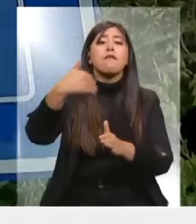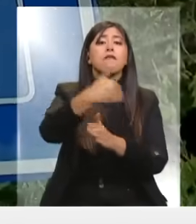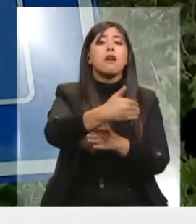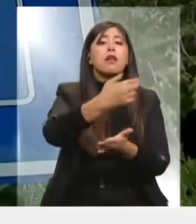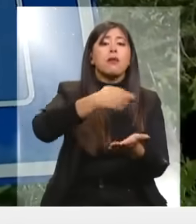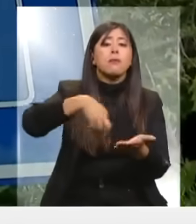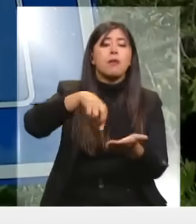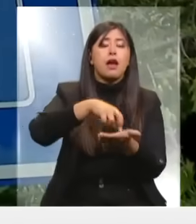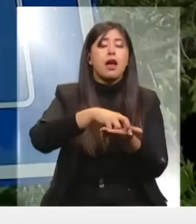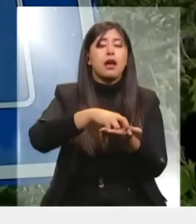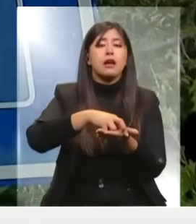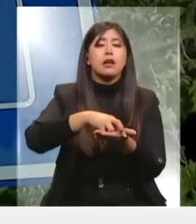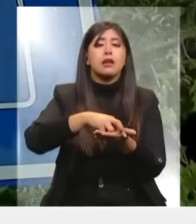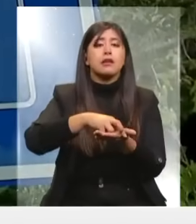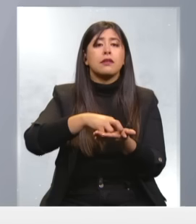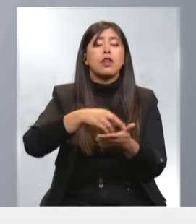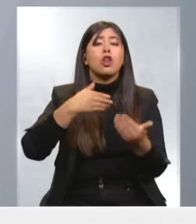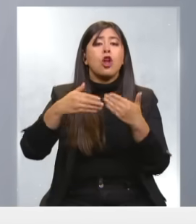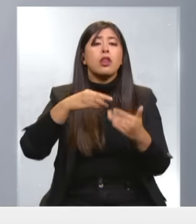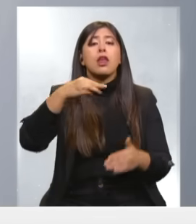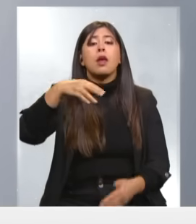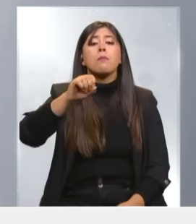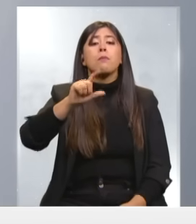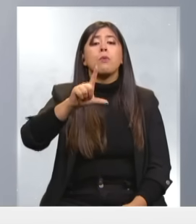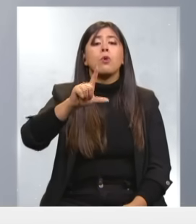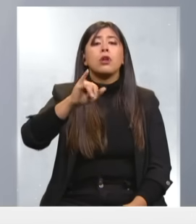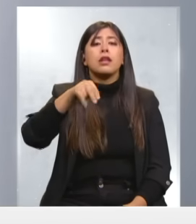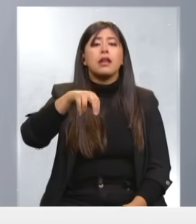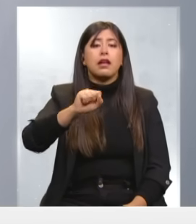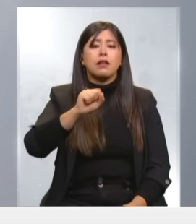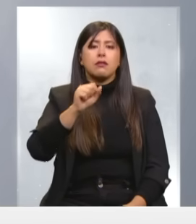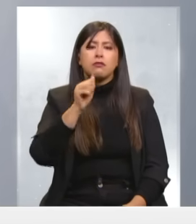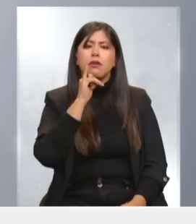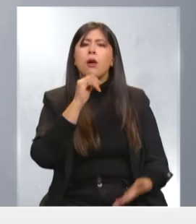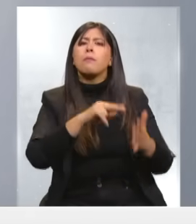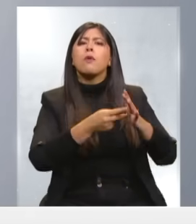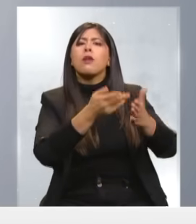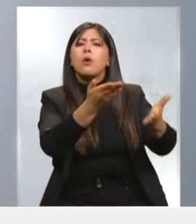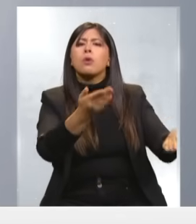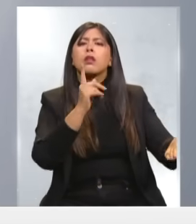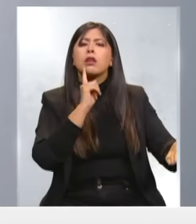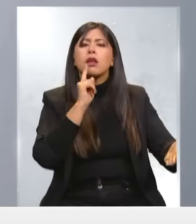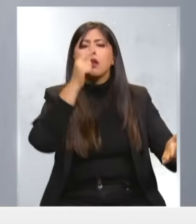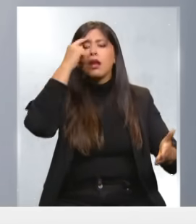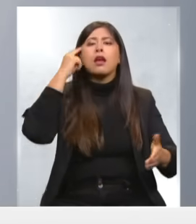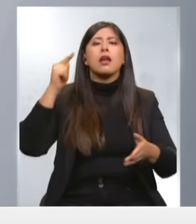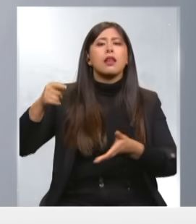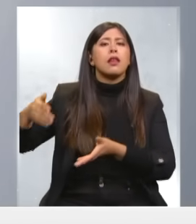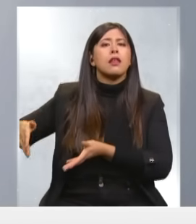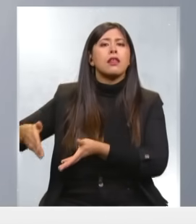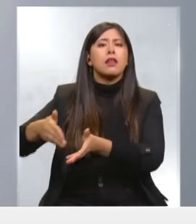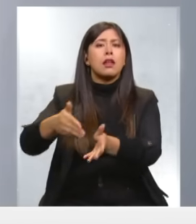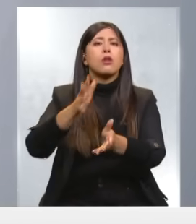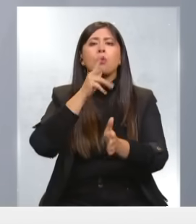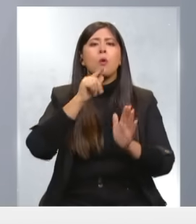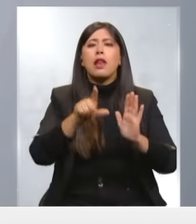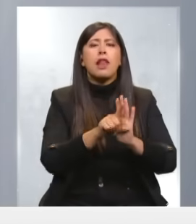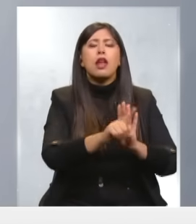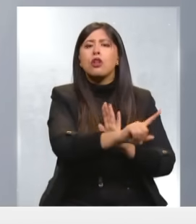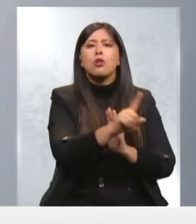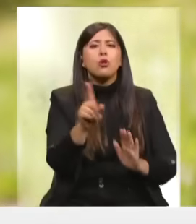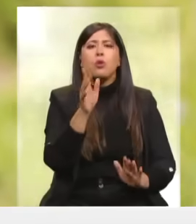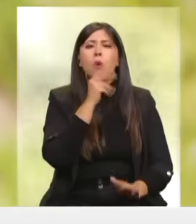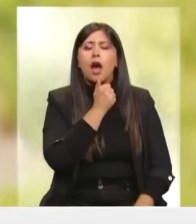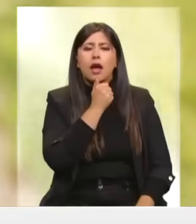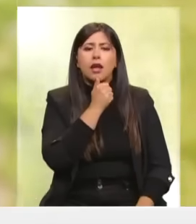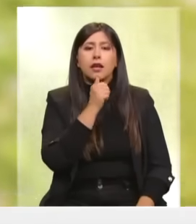Nacional Radal Siete Tazas en Molina. Tiene que tener un acceso. ¿Qué problema tiene? Este es un estero, no está en la ley. Este video